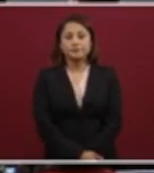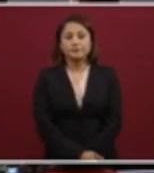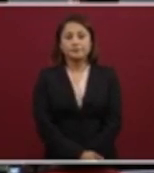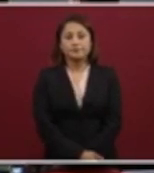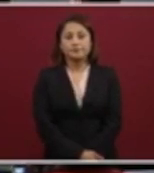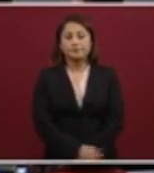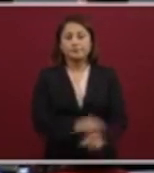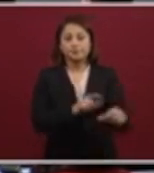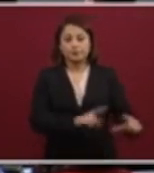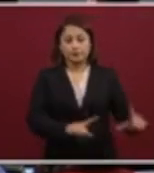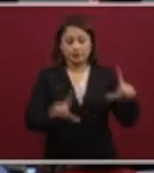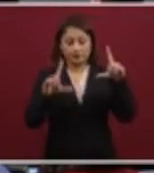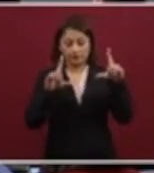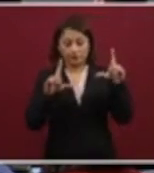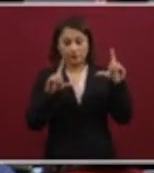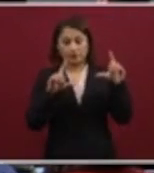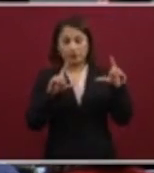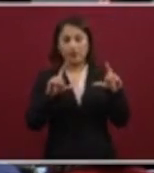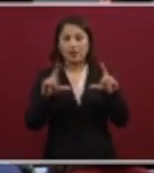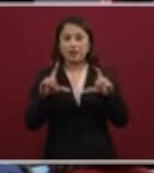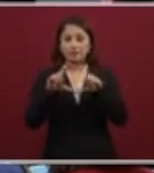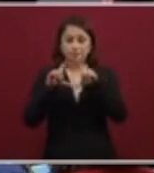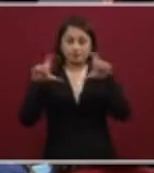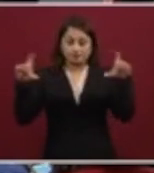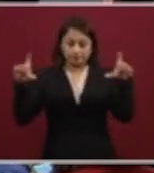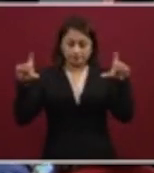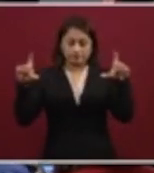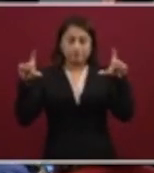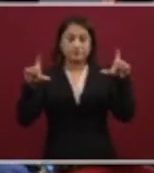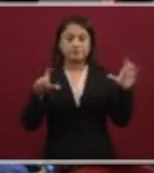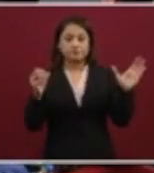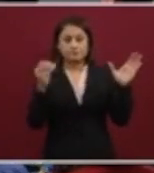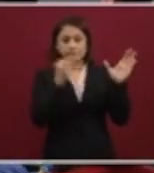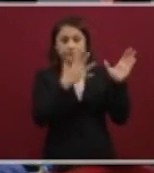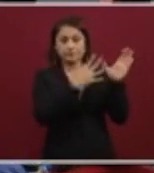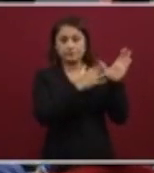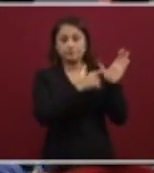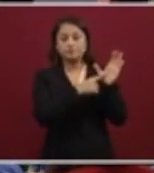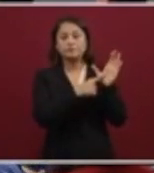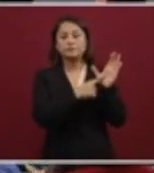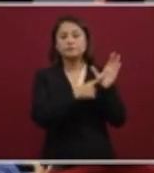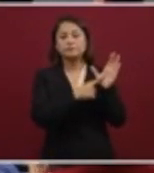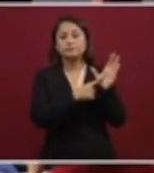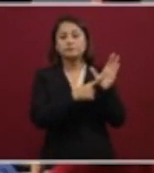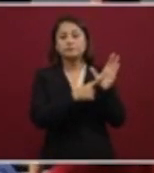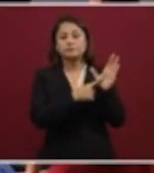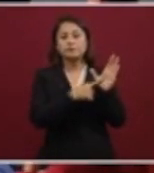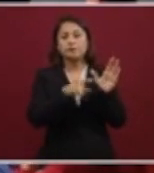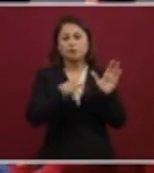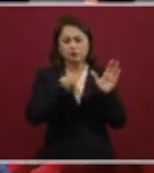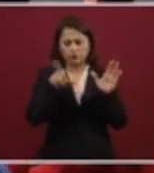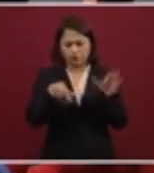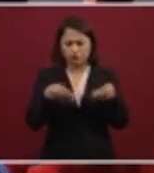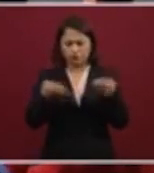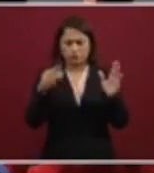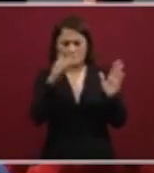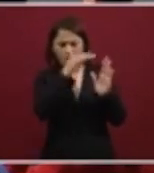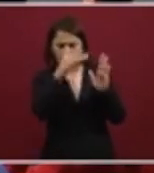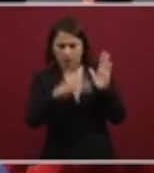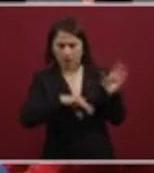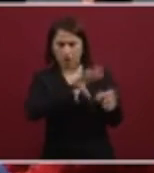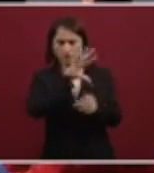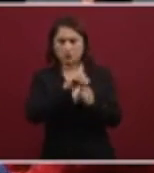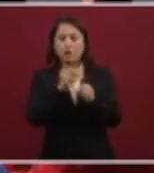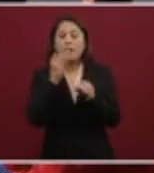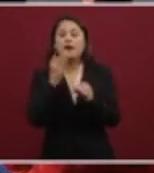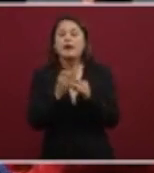párrafo del acuerdo. Lo van a leer todo, pero a ver, pásale en lo que tiene que ver